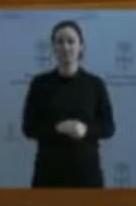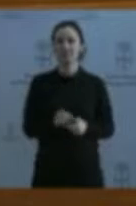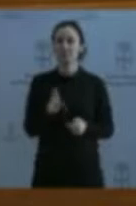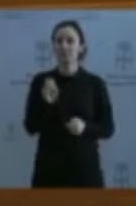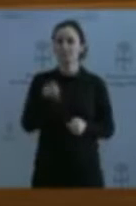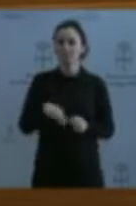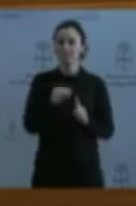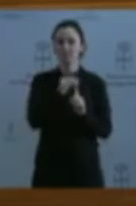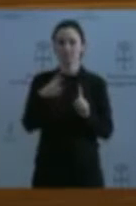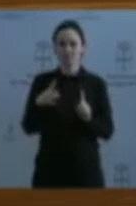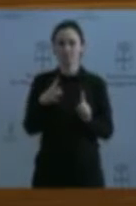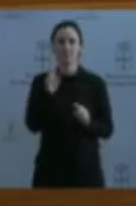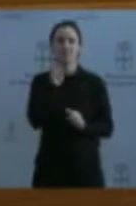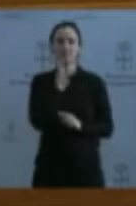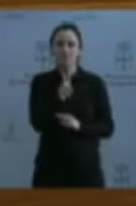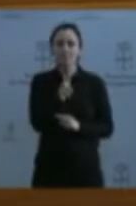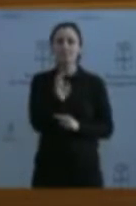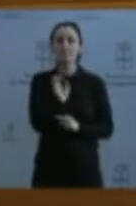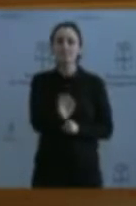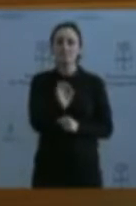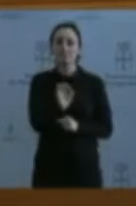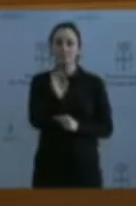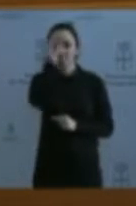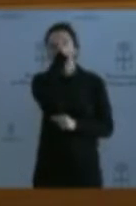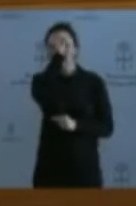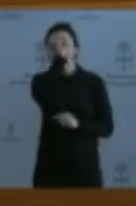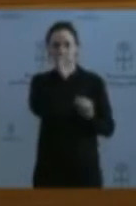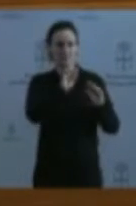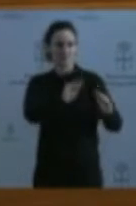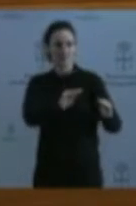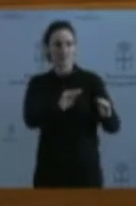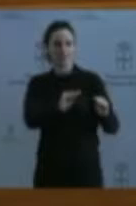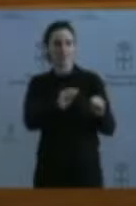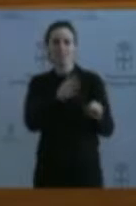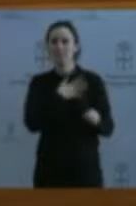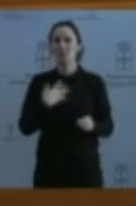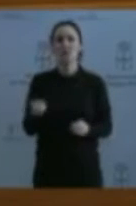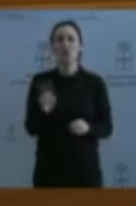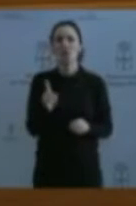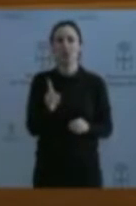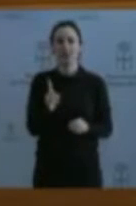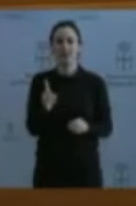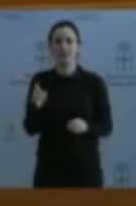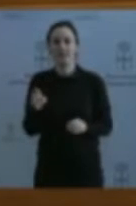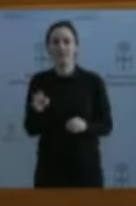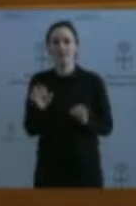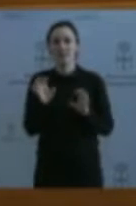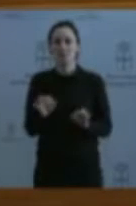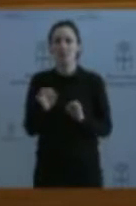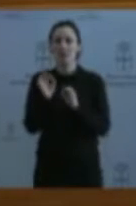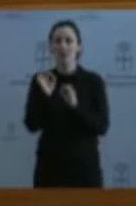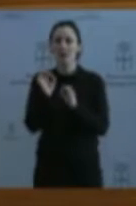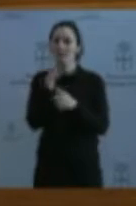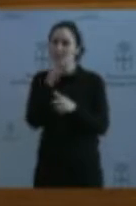una postura de no deslocalización de esta institución, pero entendemos que